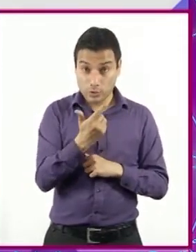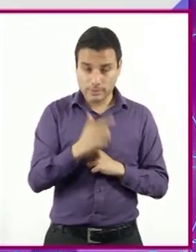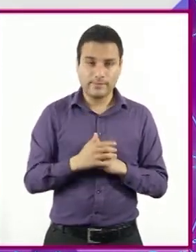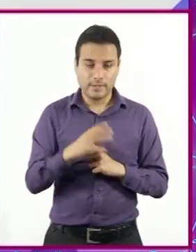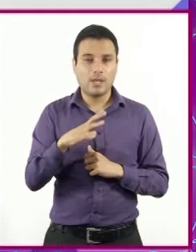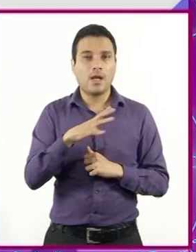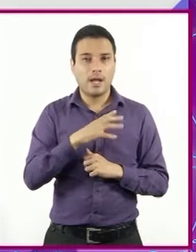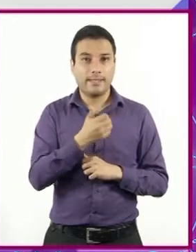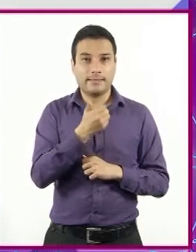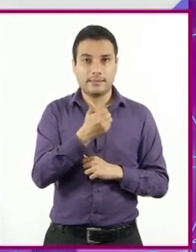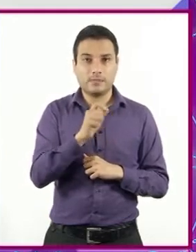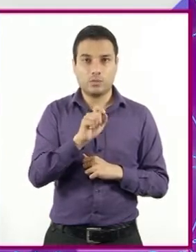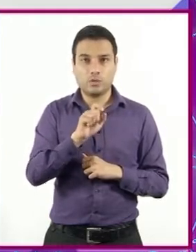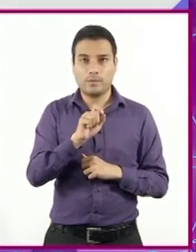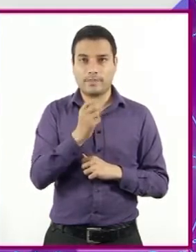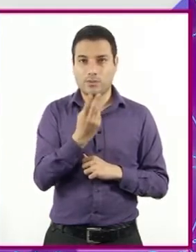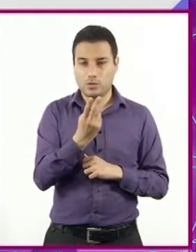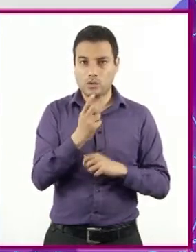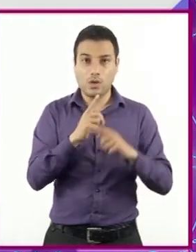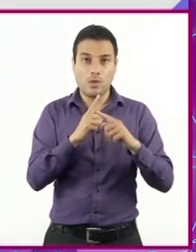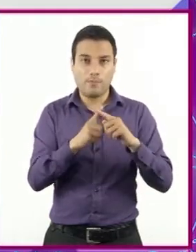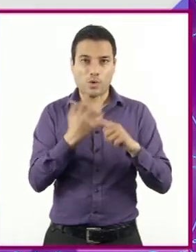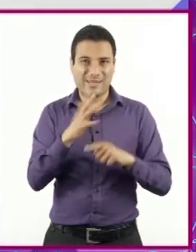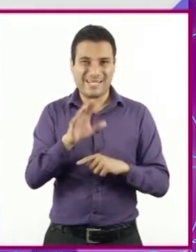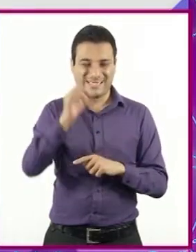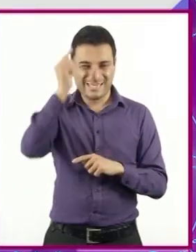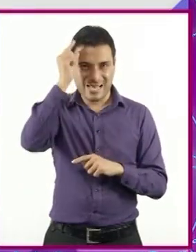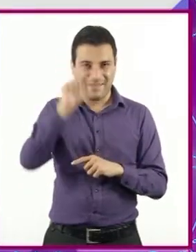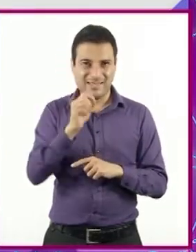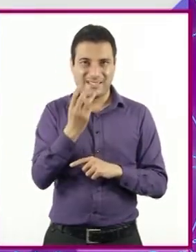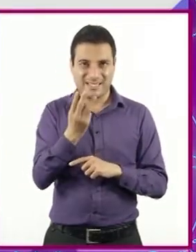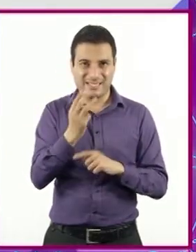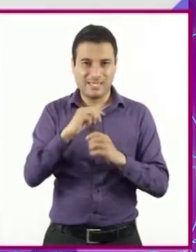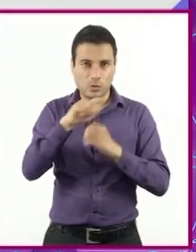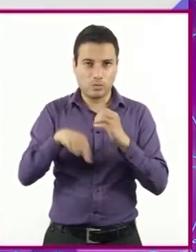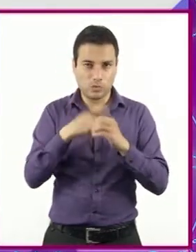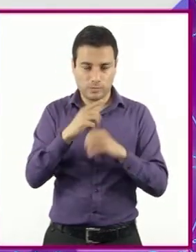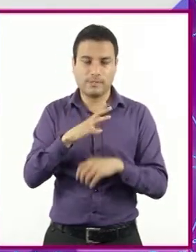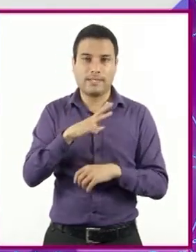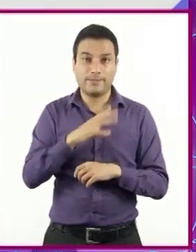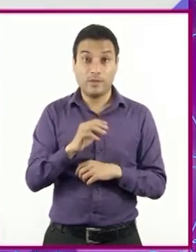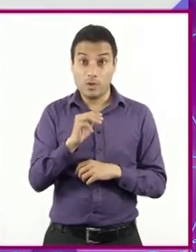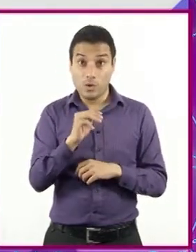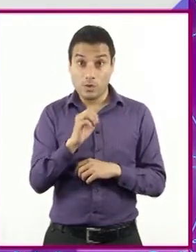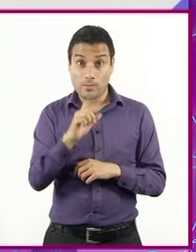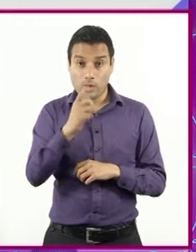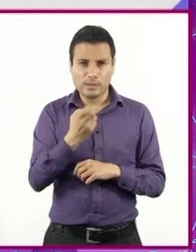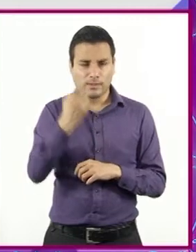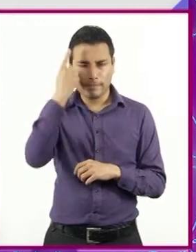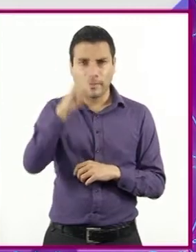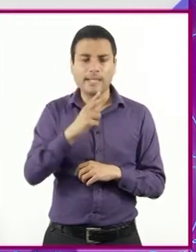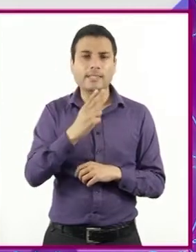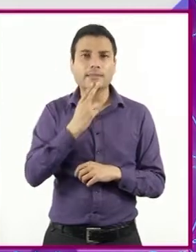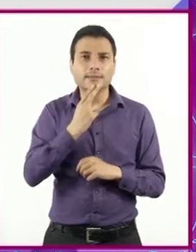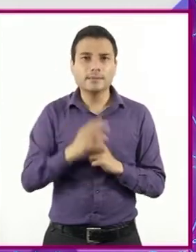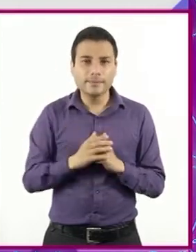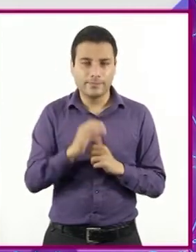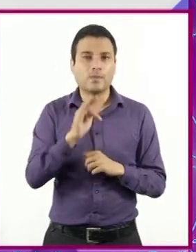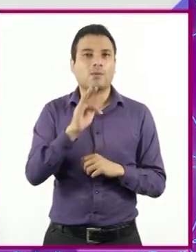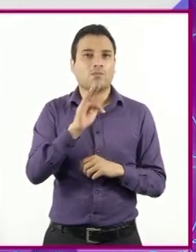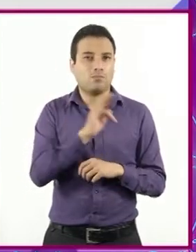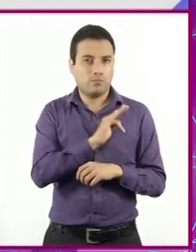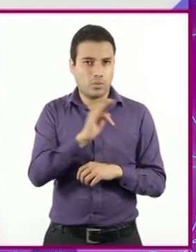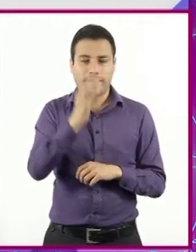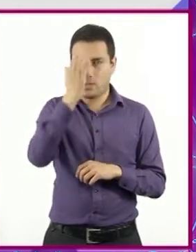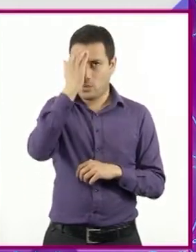tienen 6.022 por 10 a la 23 átomos. El mol es útil porque nos ayuda a pasar